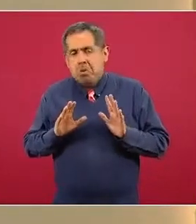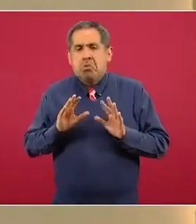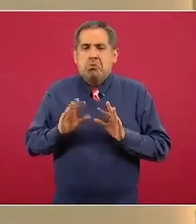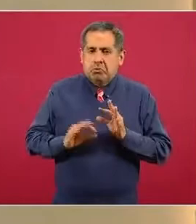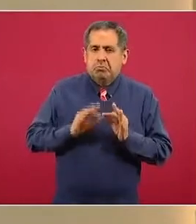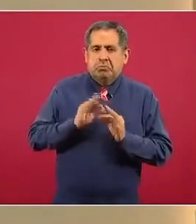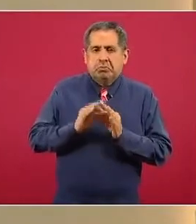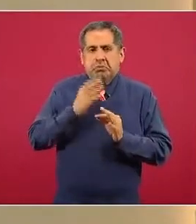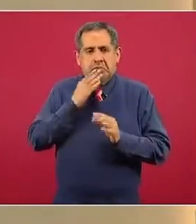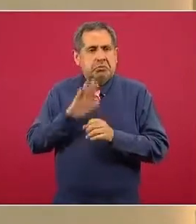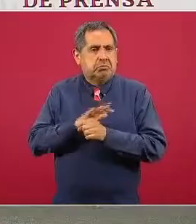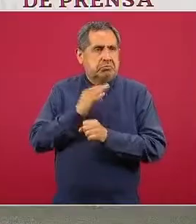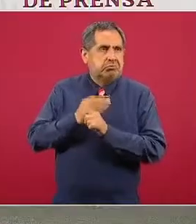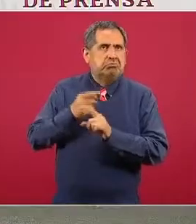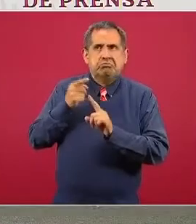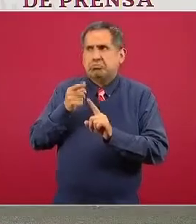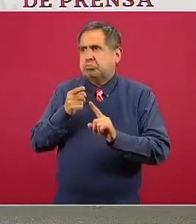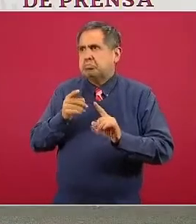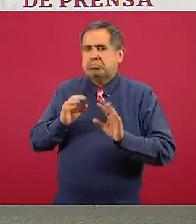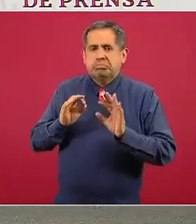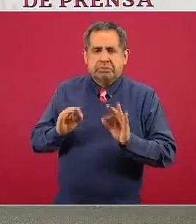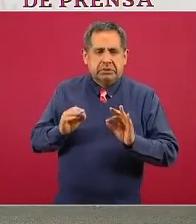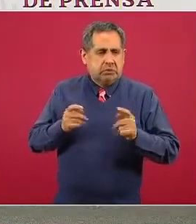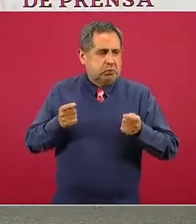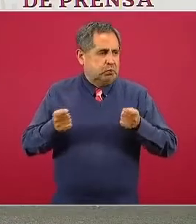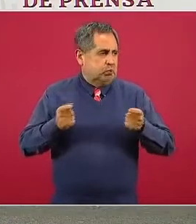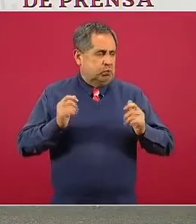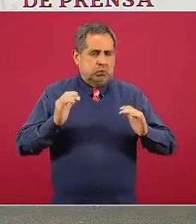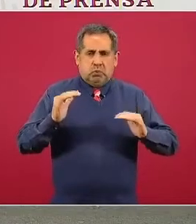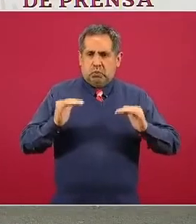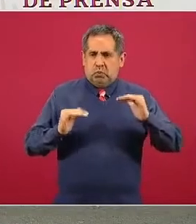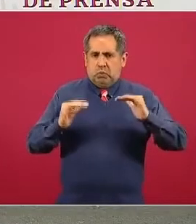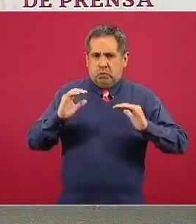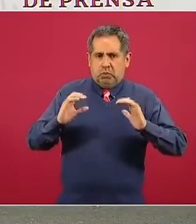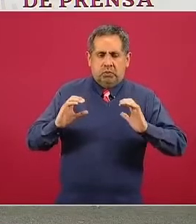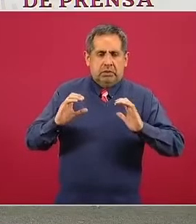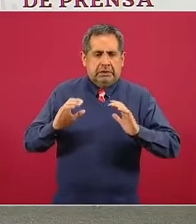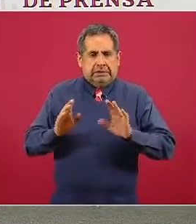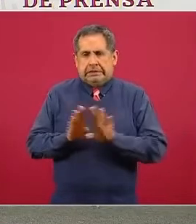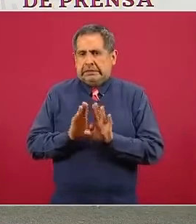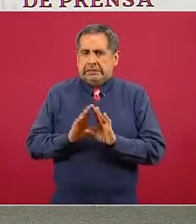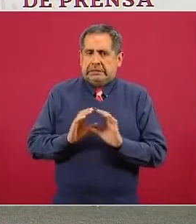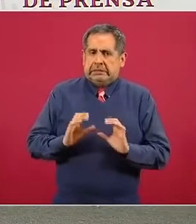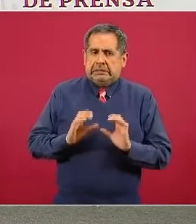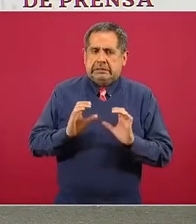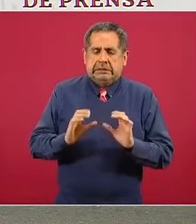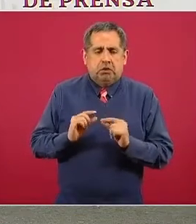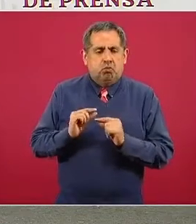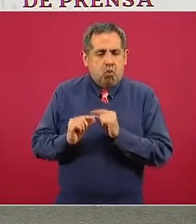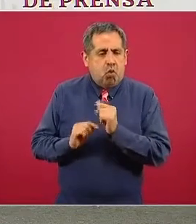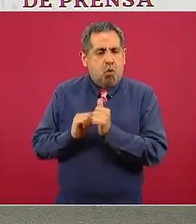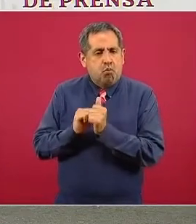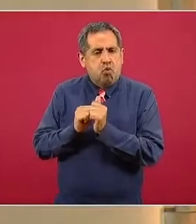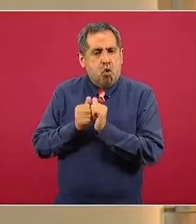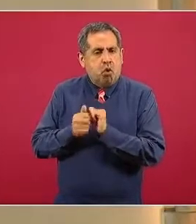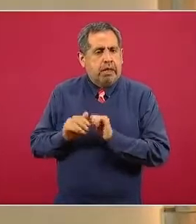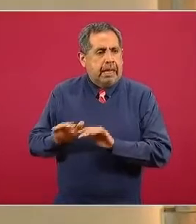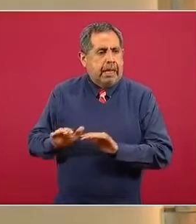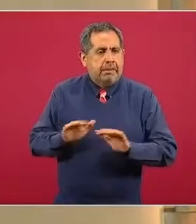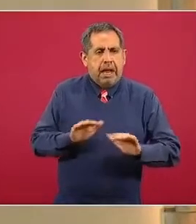objetivo precisamente de regular y de llevar de una manera paulatina,